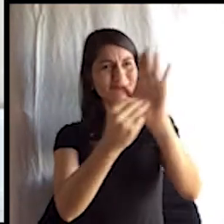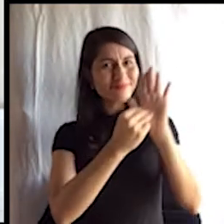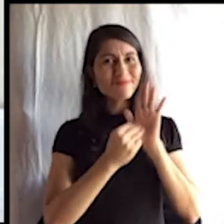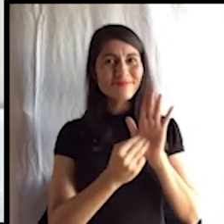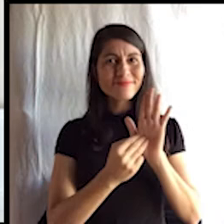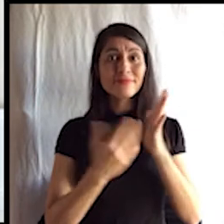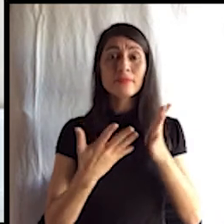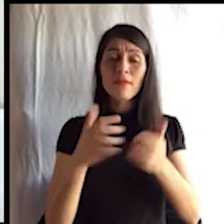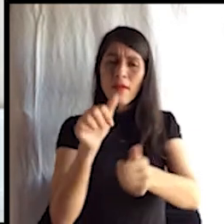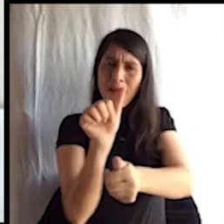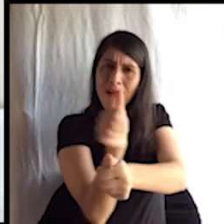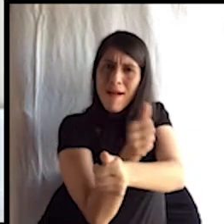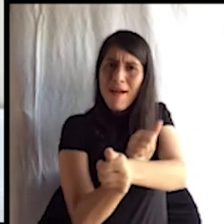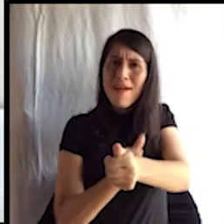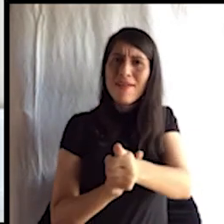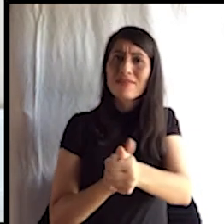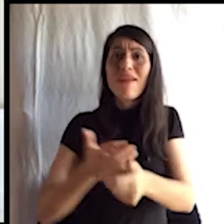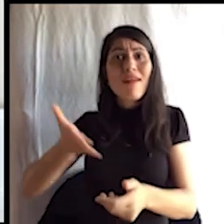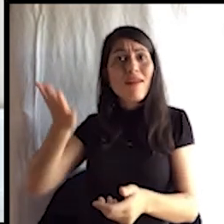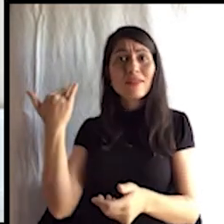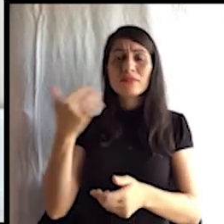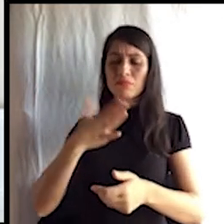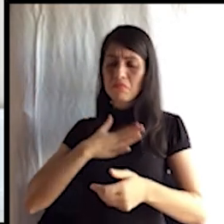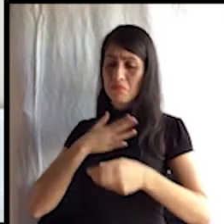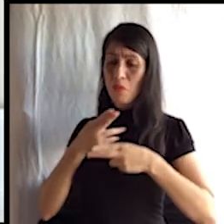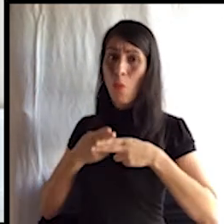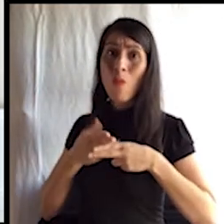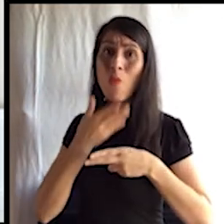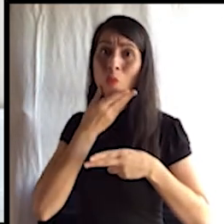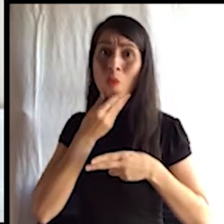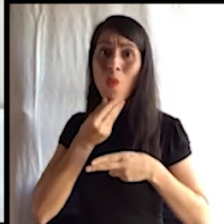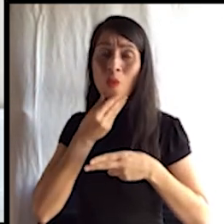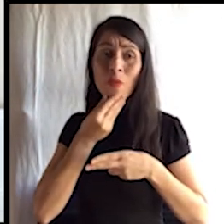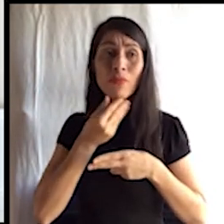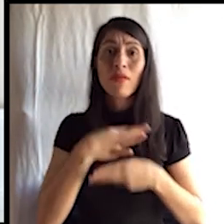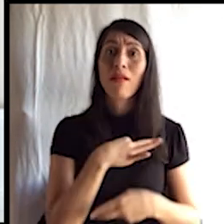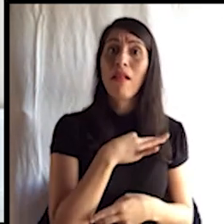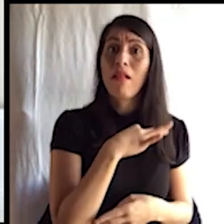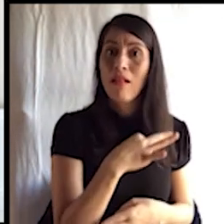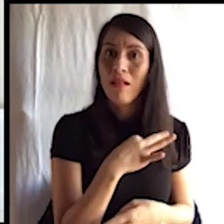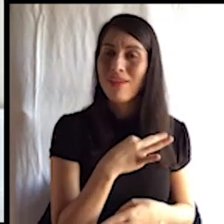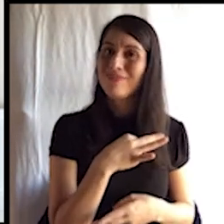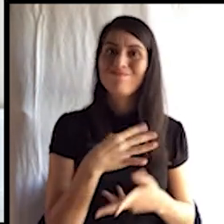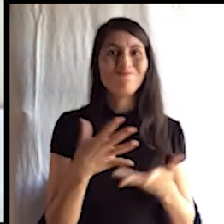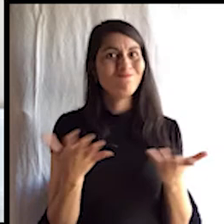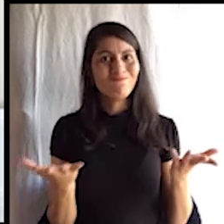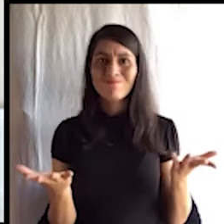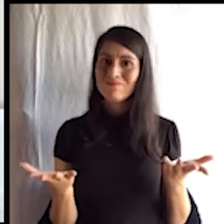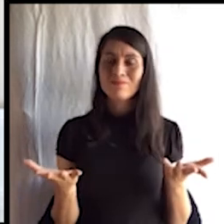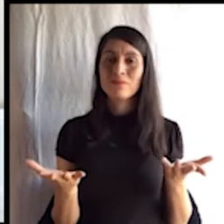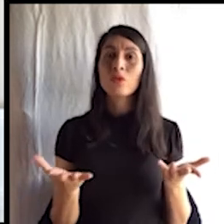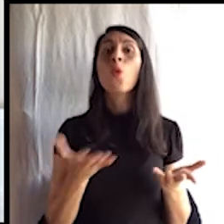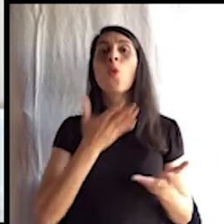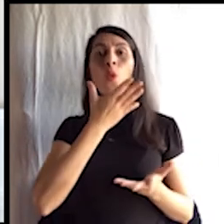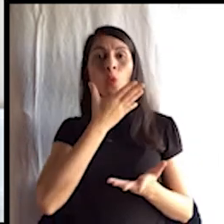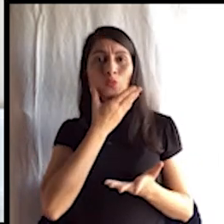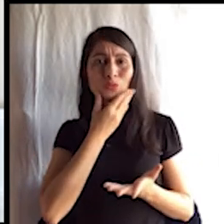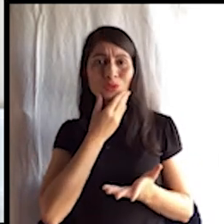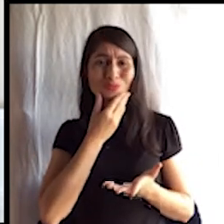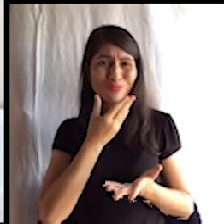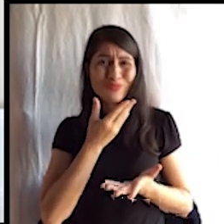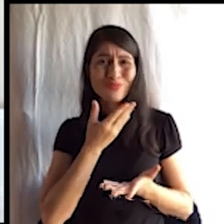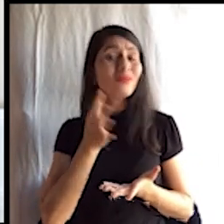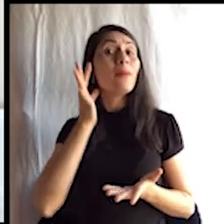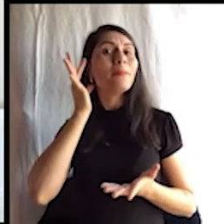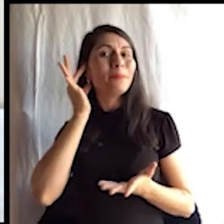arte por mucho tiempo tuvieron que usar nombres de hombres incluso para poder ser tomadas en cuenta. Entonces, Judith Scott es